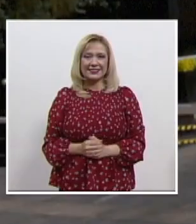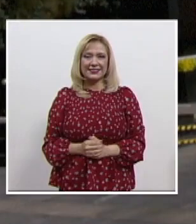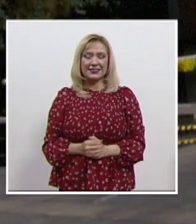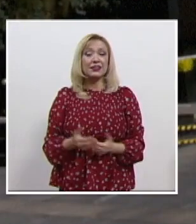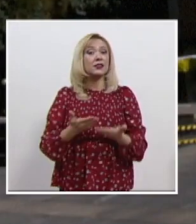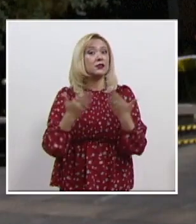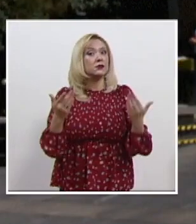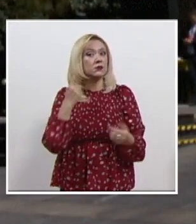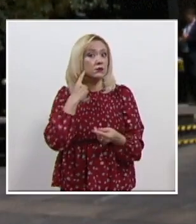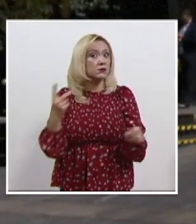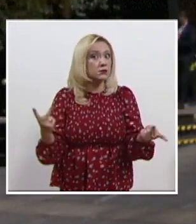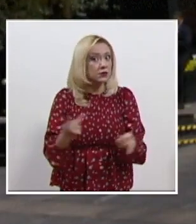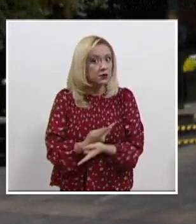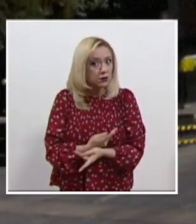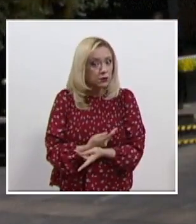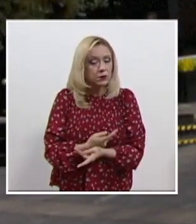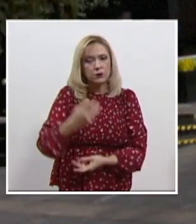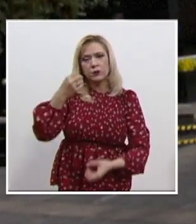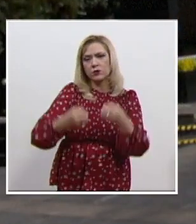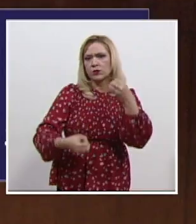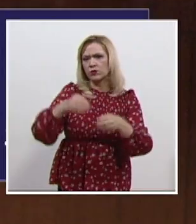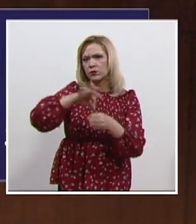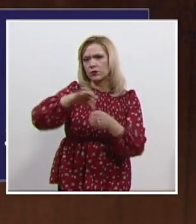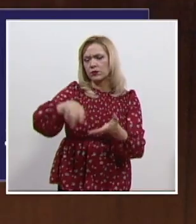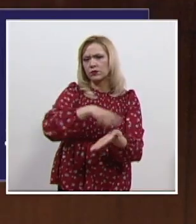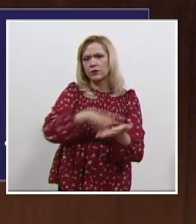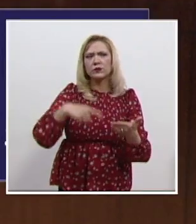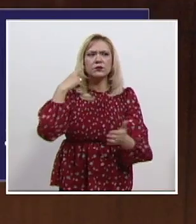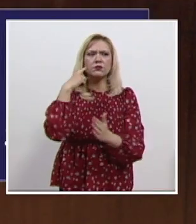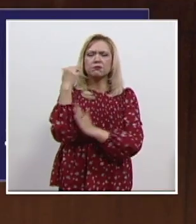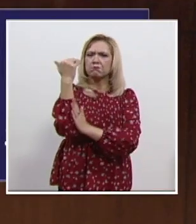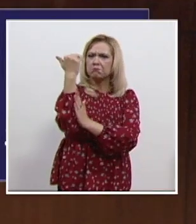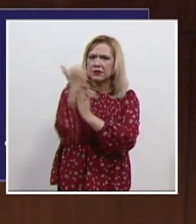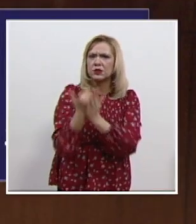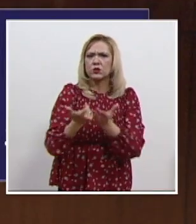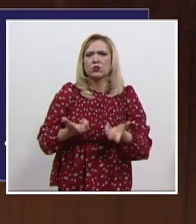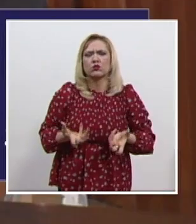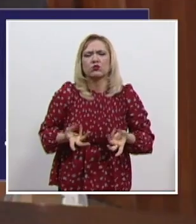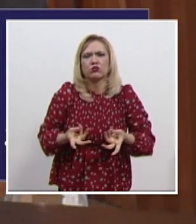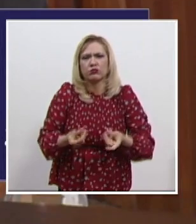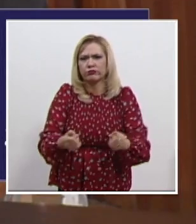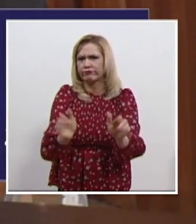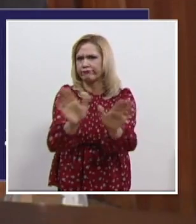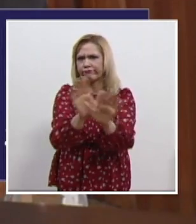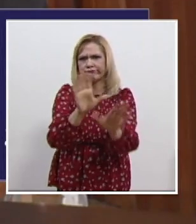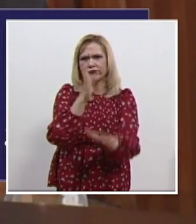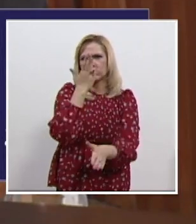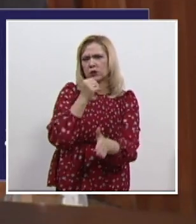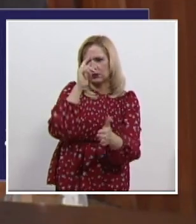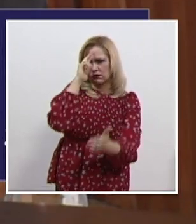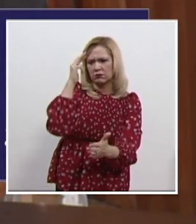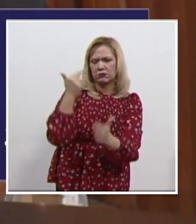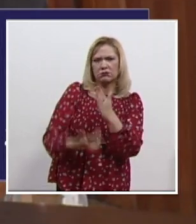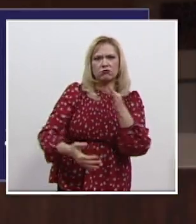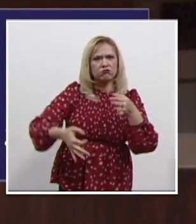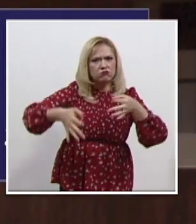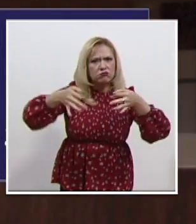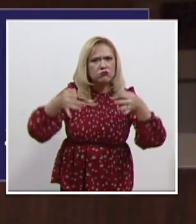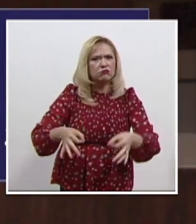Al regresar, el Tribunal Electoral reducirá gastos sin afectar la justicia electoral oportuna